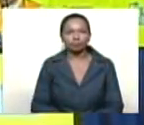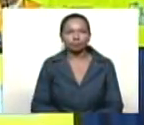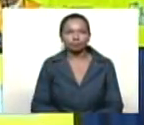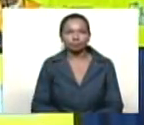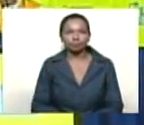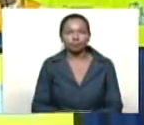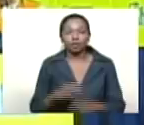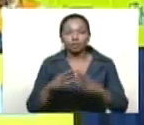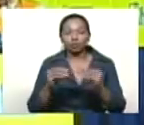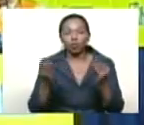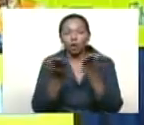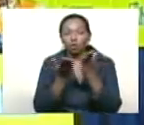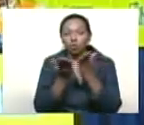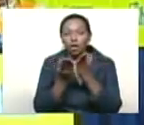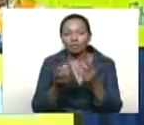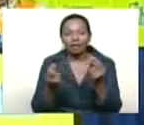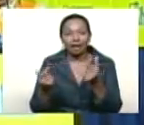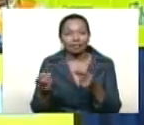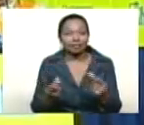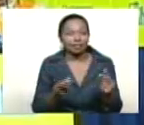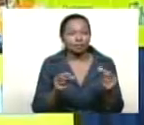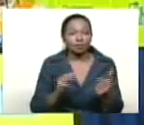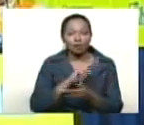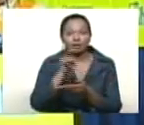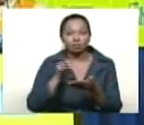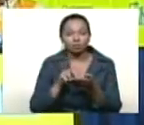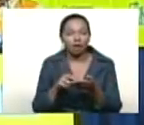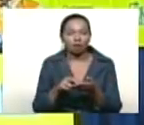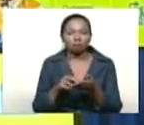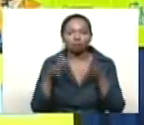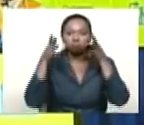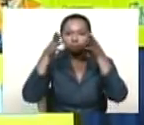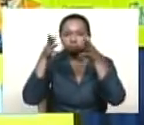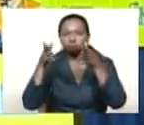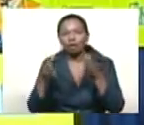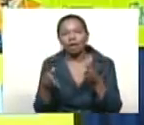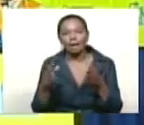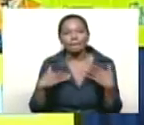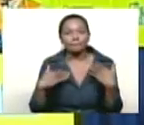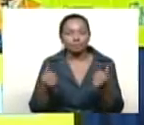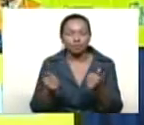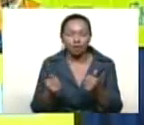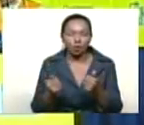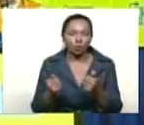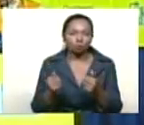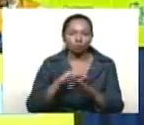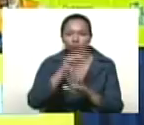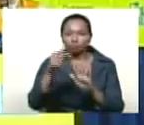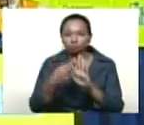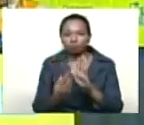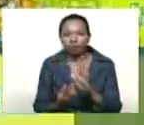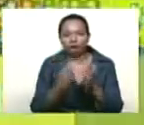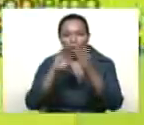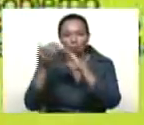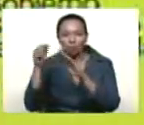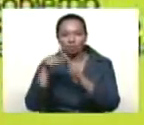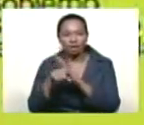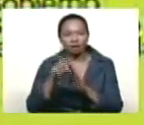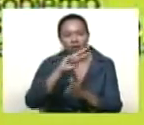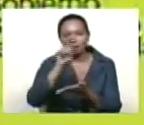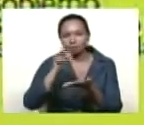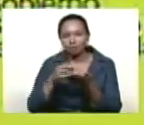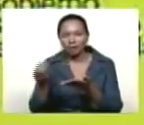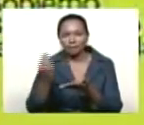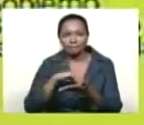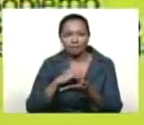para los estudiantes activos del Programa Nacional de Formación de Medicina Integral Comunitaria, así como otros programas nacionales de formación